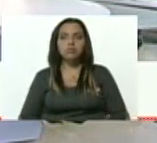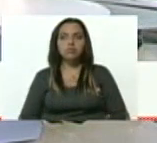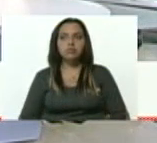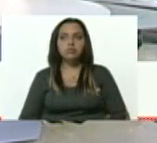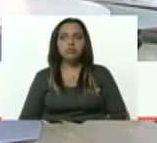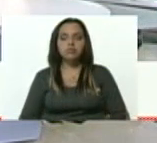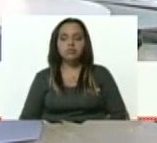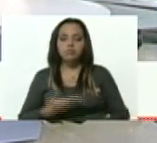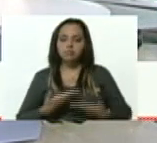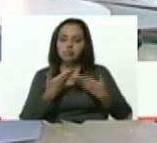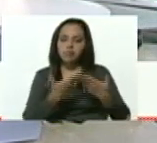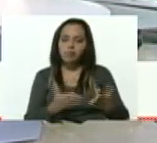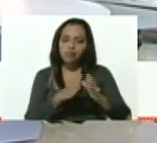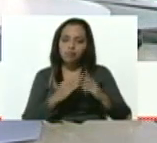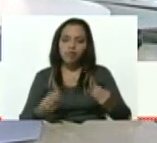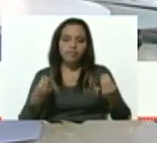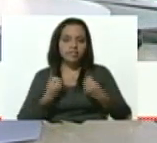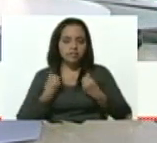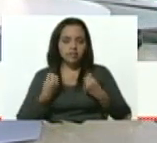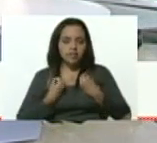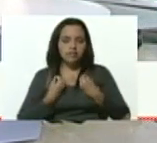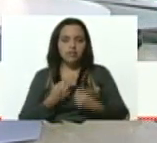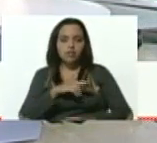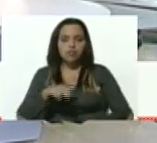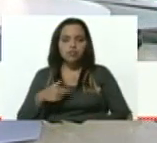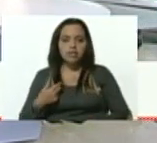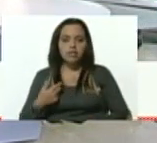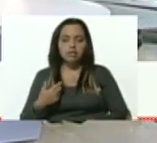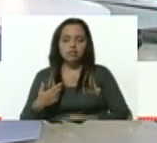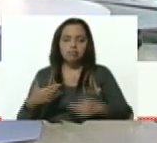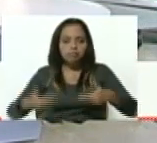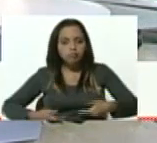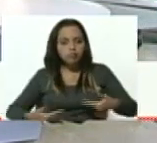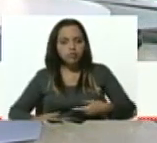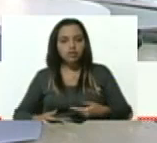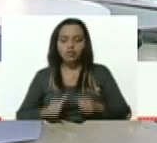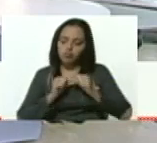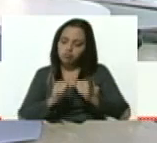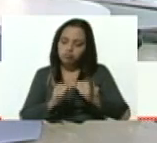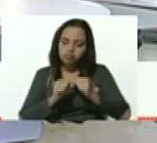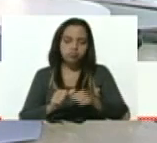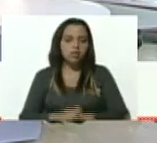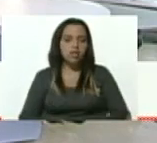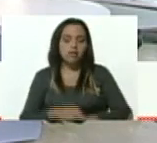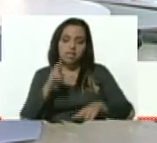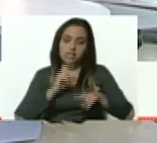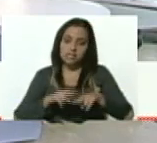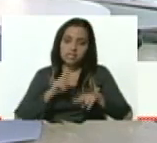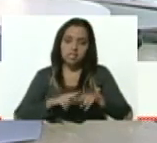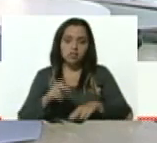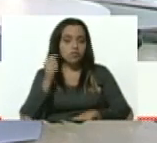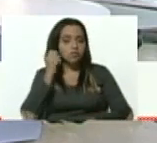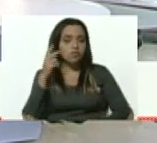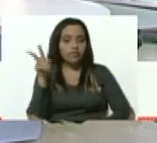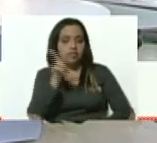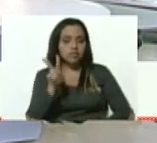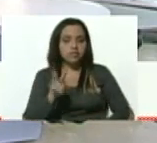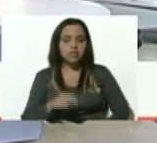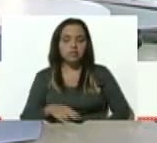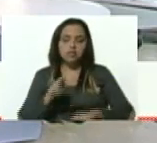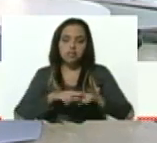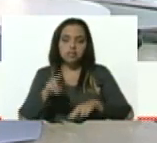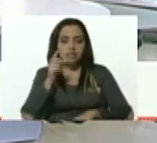dedicamos toda nuestra vida, toda nuestra lucha, todo nuestro andar, por los niños y niñas de Venezuela, por su